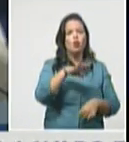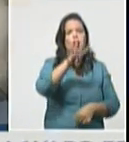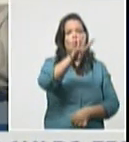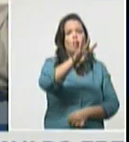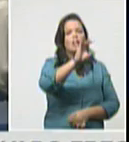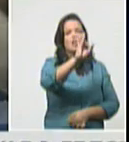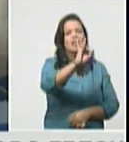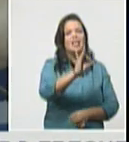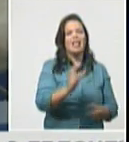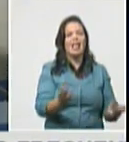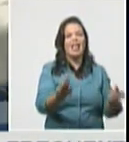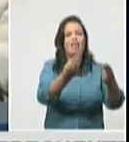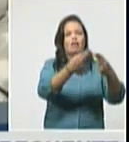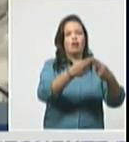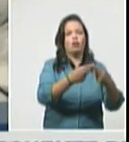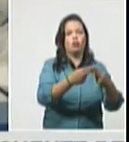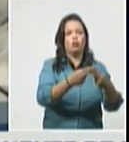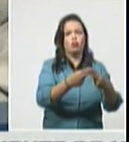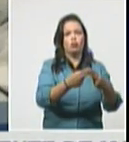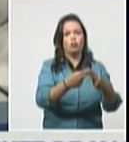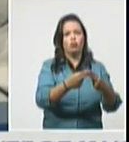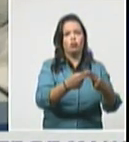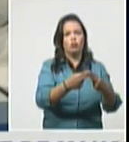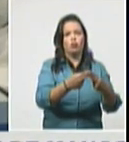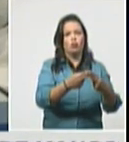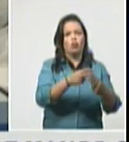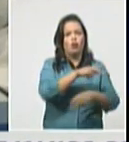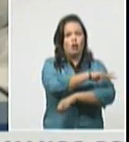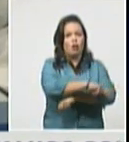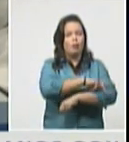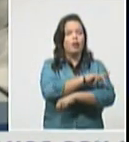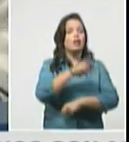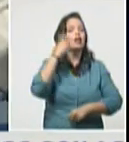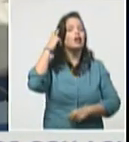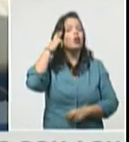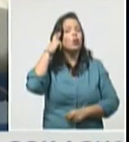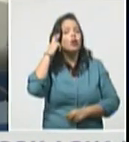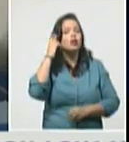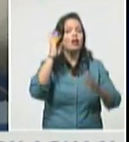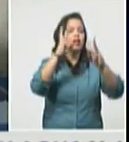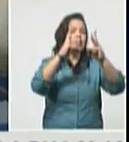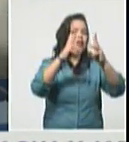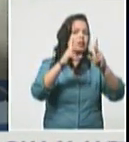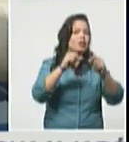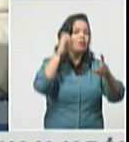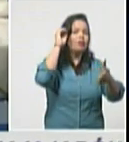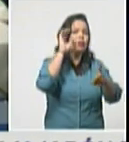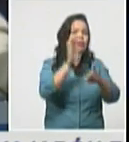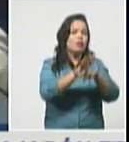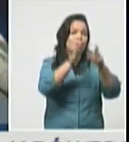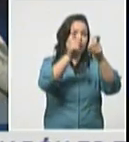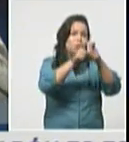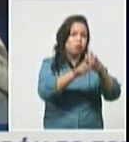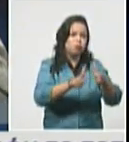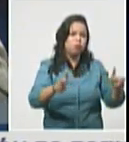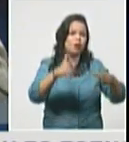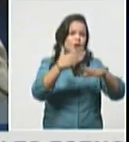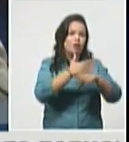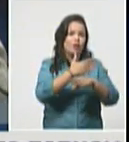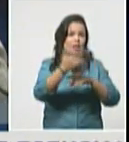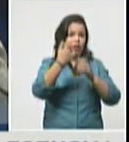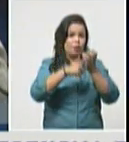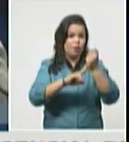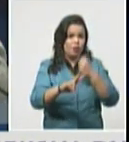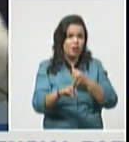país. Acuérdense que tuvimos unos meses con un número importante, incluso en diferentes provincias.